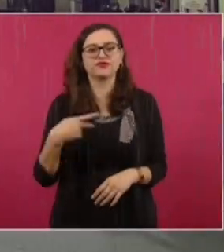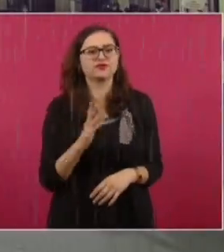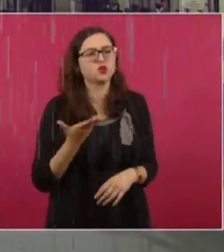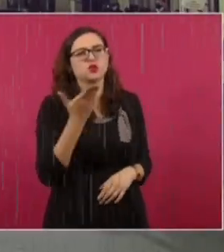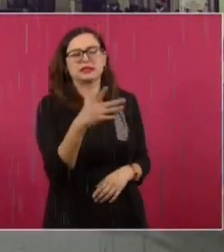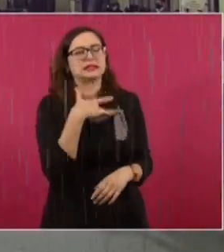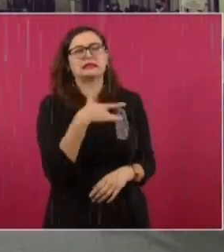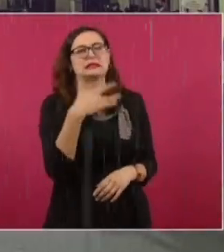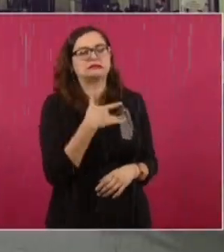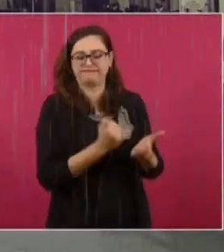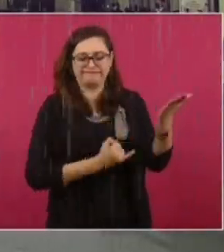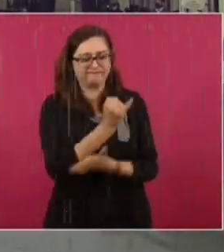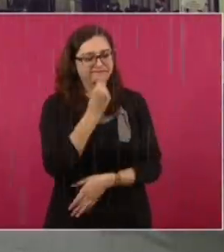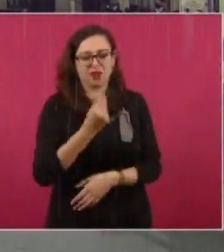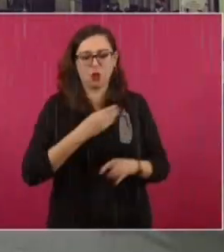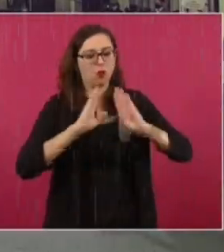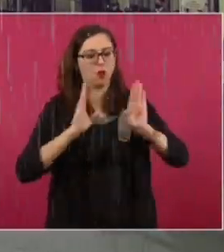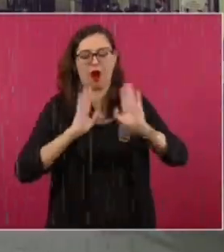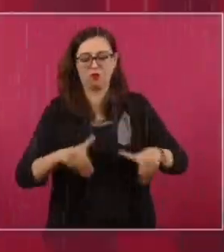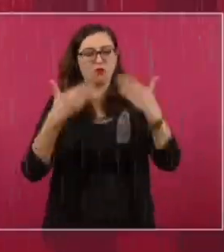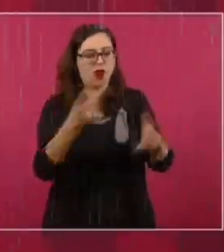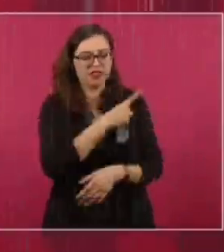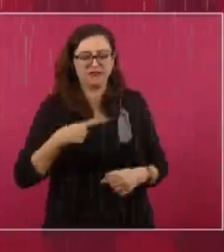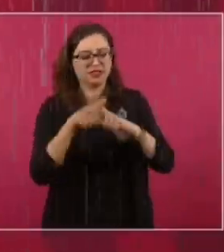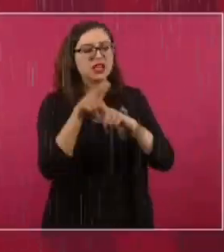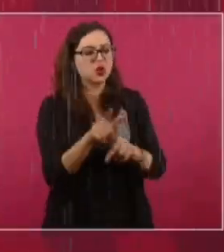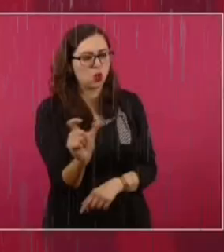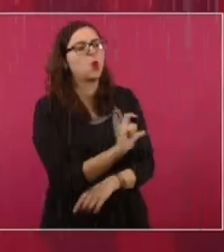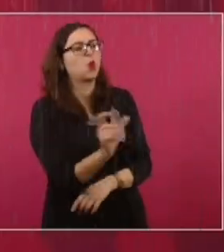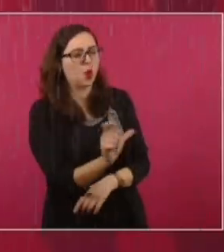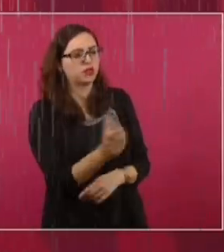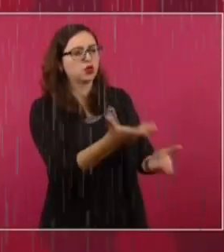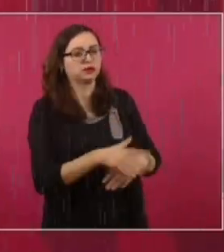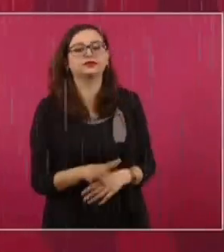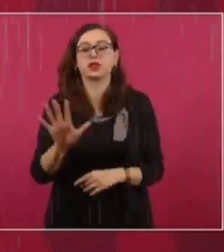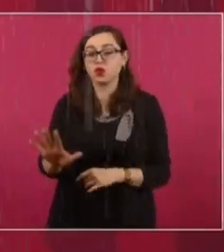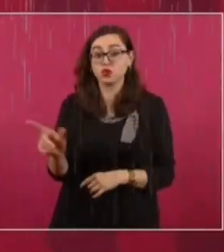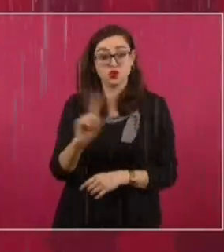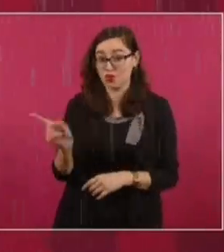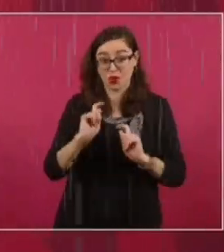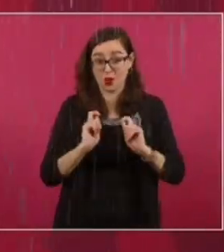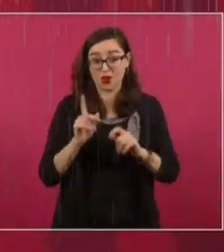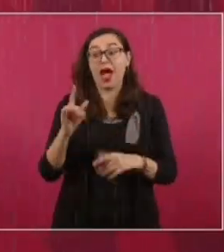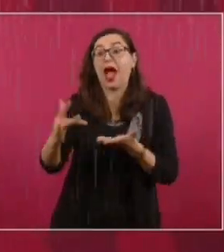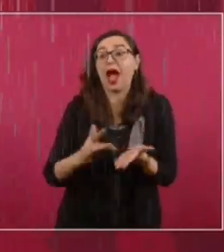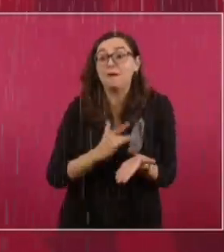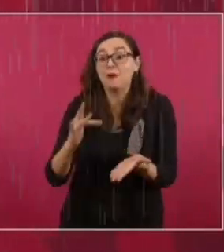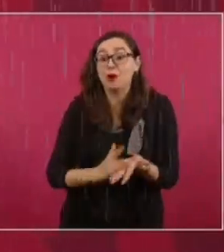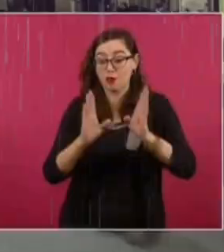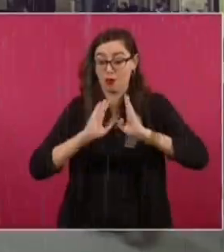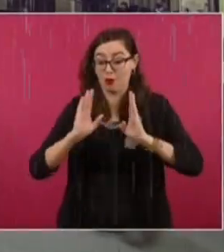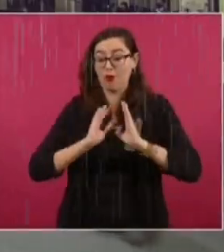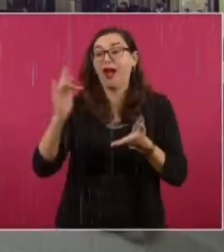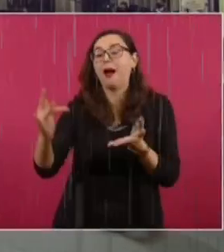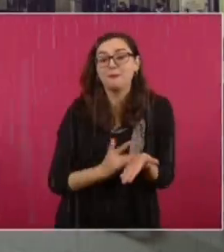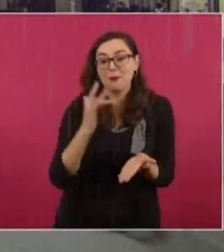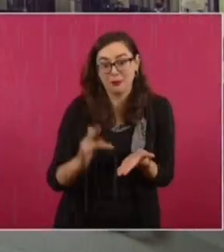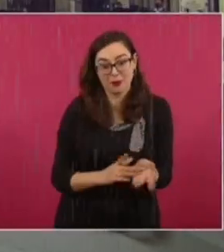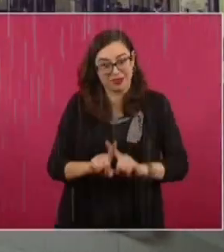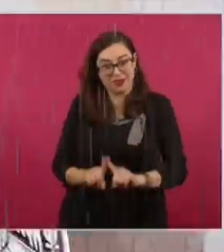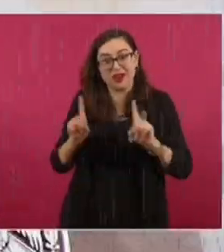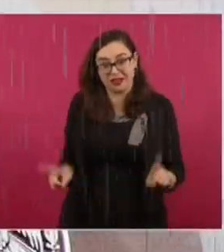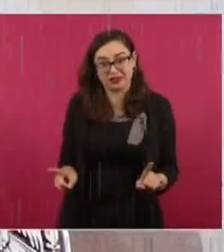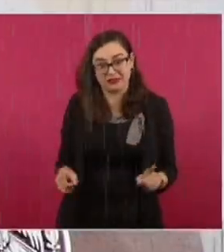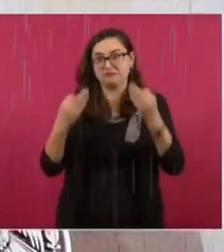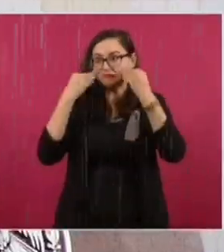¿Qué momento marcó cuando usted dijo tiene que seguir el Ejército en labores de seguridad? No, no, no, no, no dice tiene que seguir el Ejército, nos vamos a apoyar en el Ejército. ¿Cuál fue el momento, presidente? Pues cuando tenía que